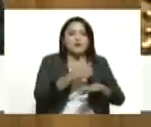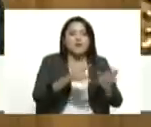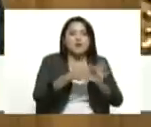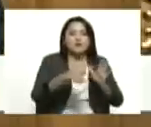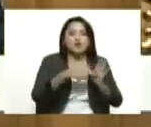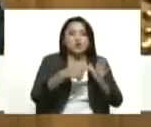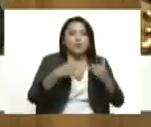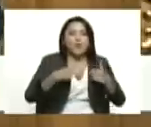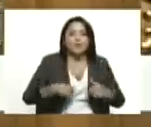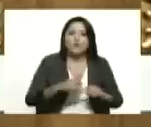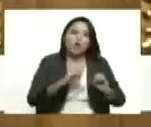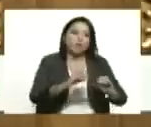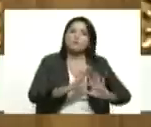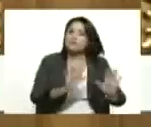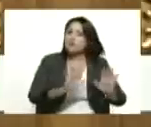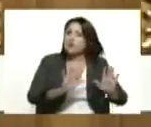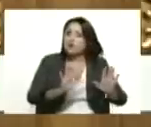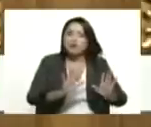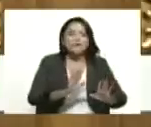Vimos desde un principio,